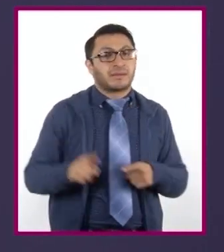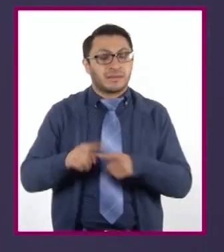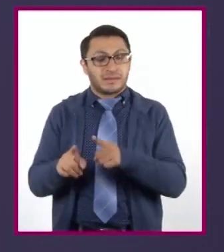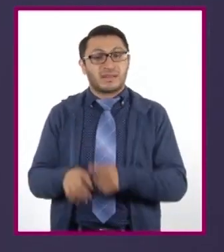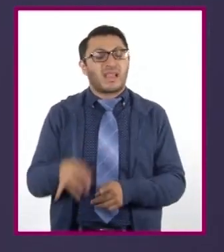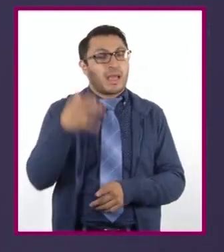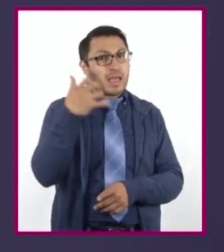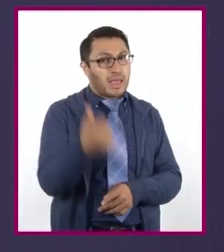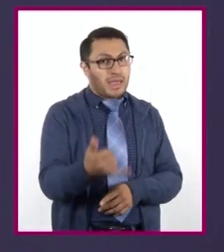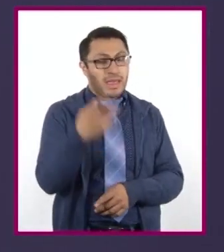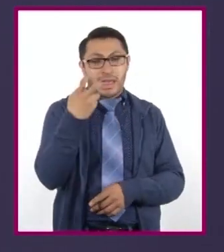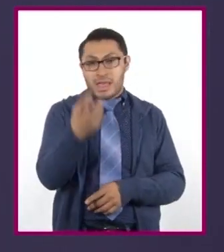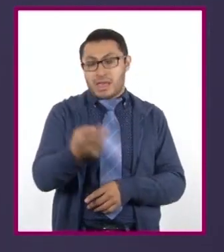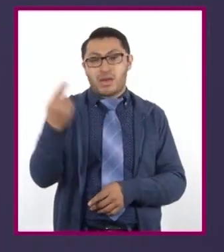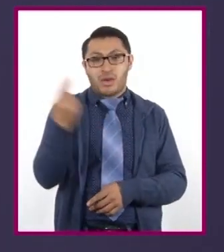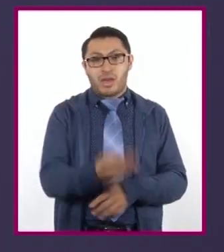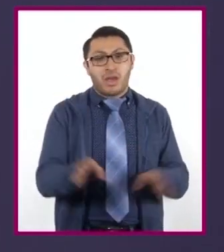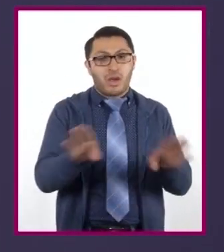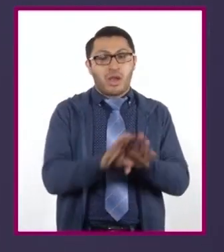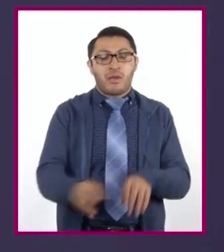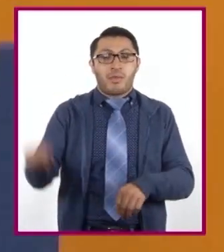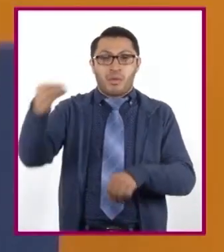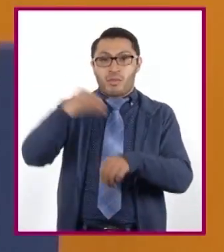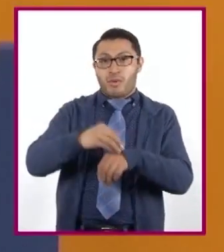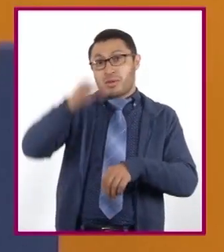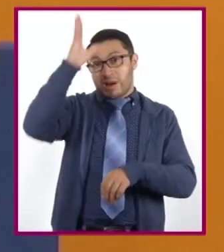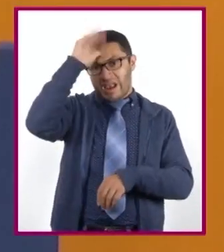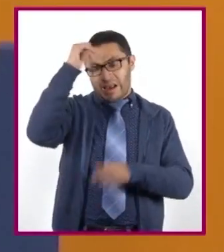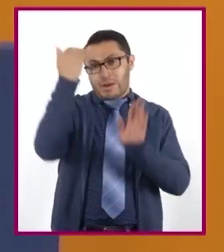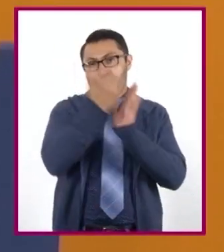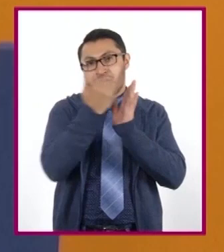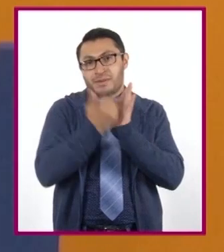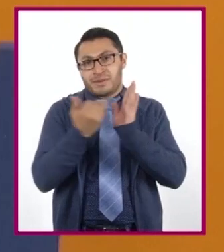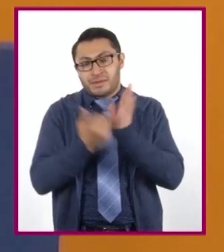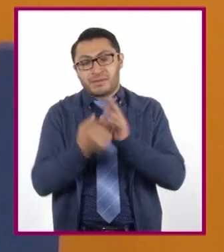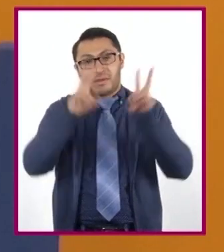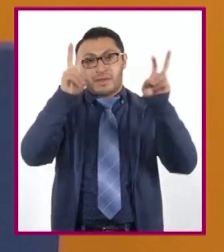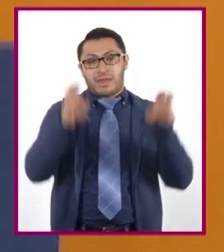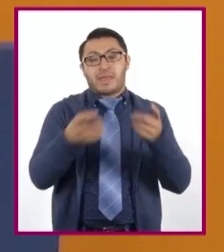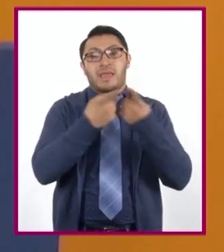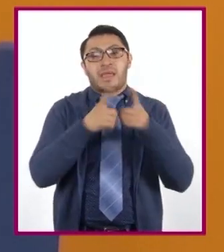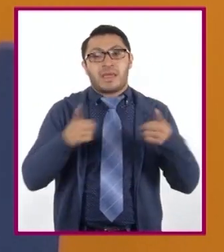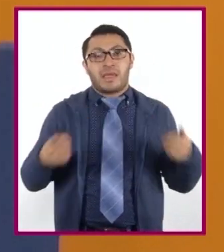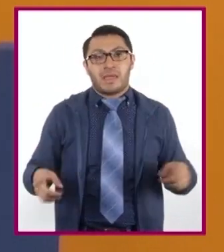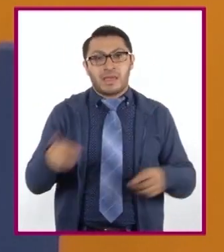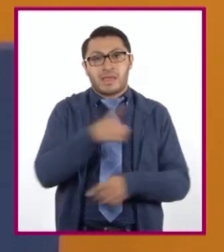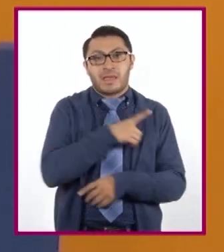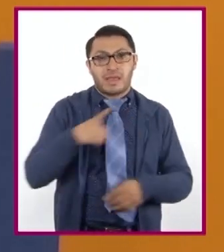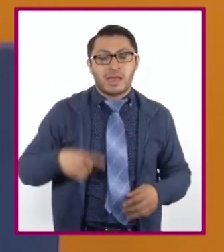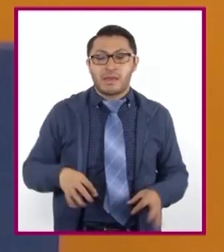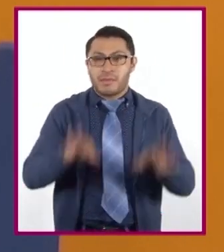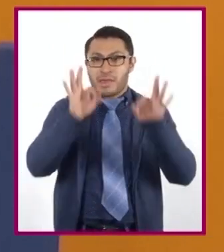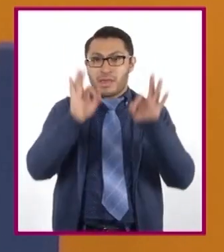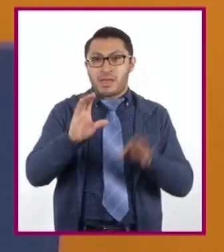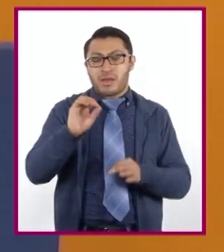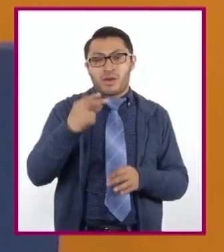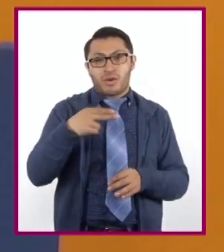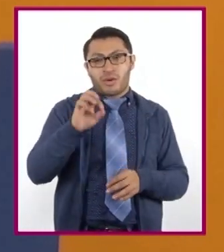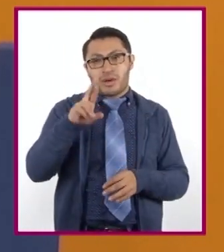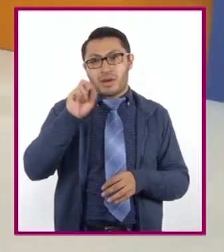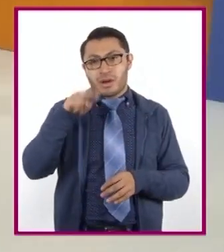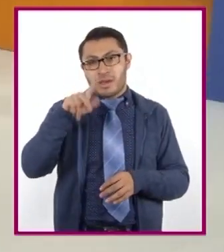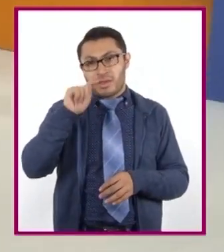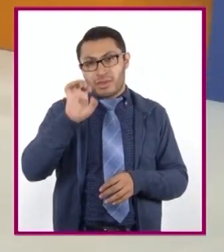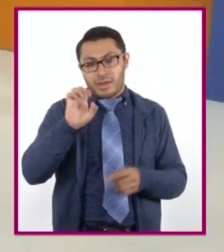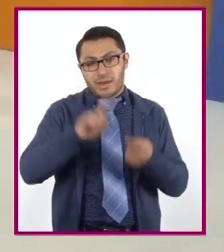es necesario que establezcan un consenso. El tema a desarrollar debe ser coherente, lógico y